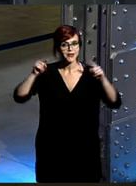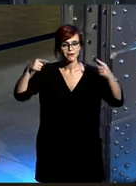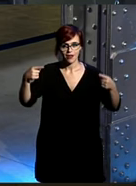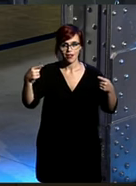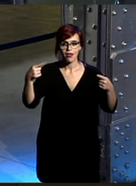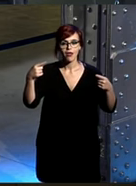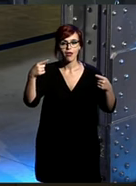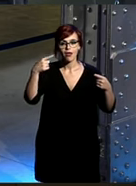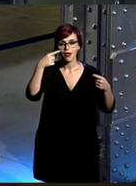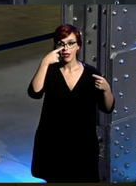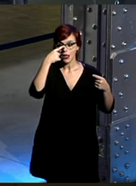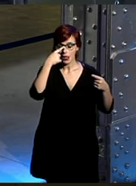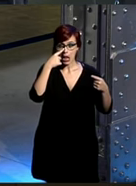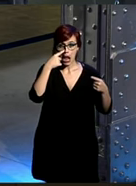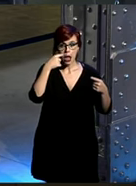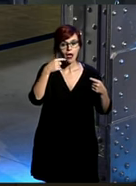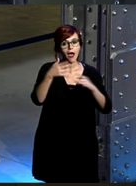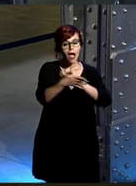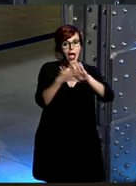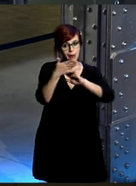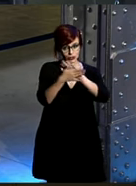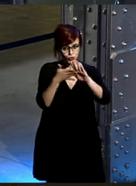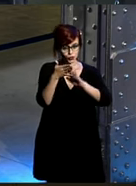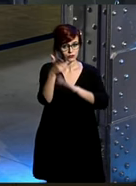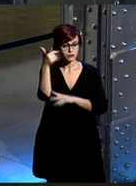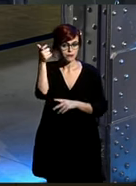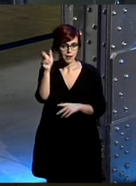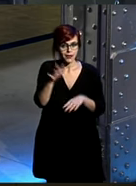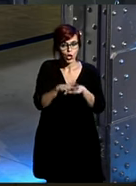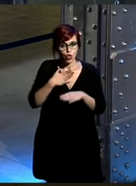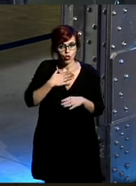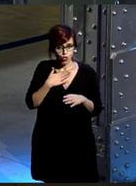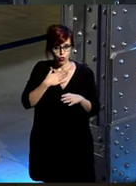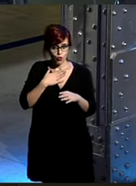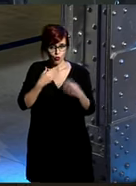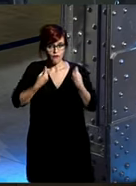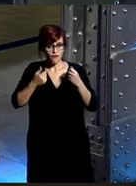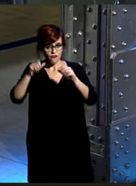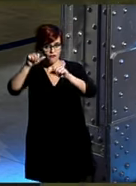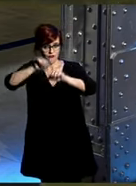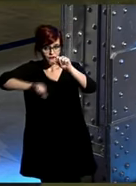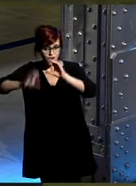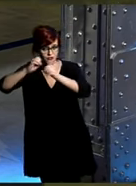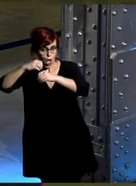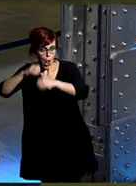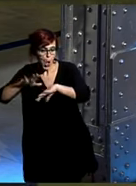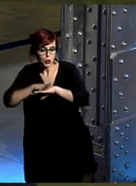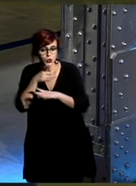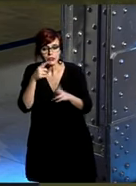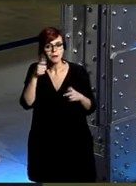es, jugando con las palabras, bueno, ante todo, yo soy biólogo, con lo cual, como no soy de humanidades y todo eso, me puedo